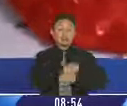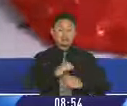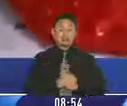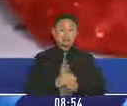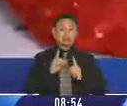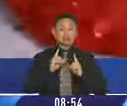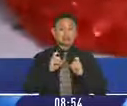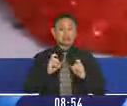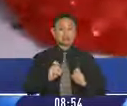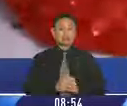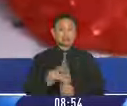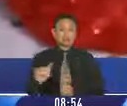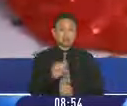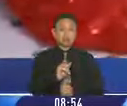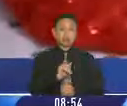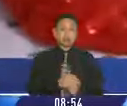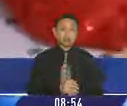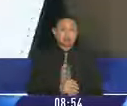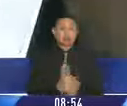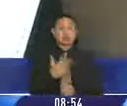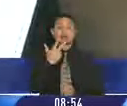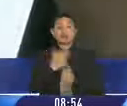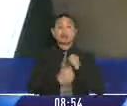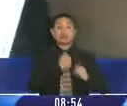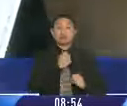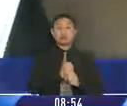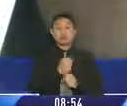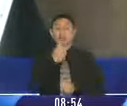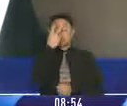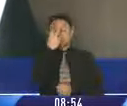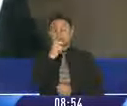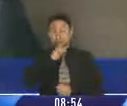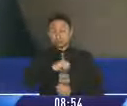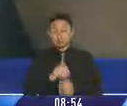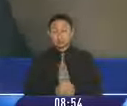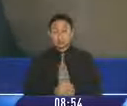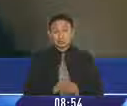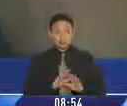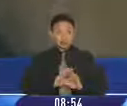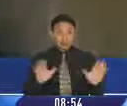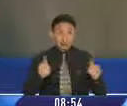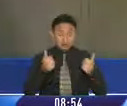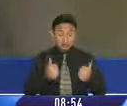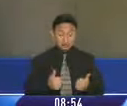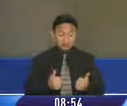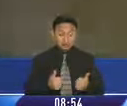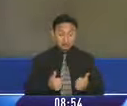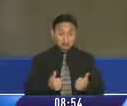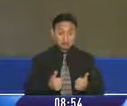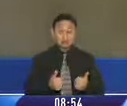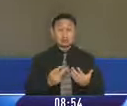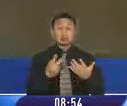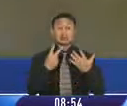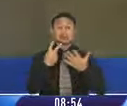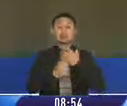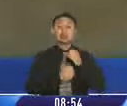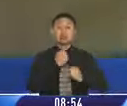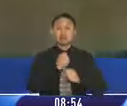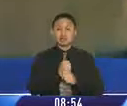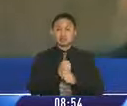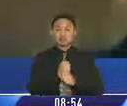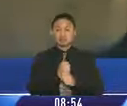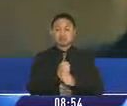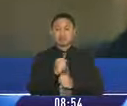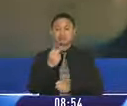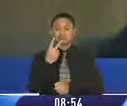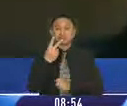diagnosticaron retinoblastoma. A los 3 años perdió la visión y cuando pensaron que venció el cáncer, a los 7 años desarrolló su